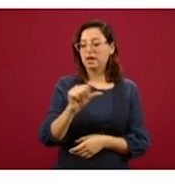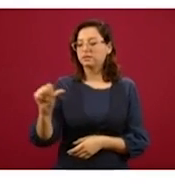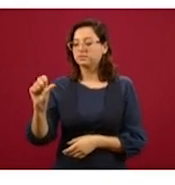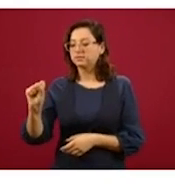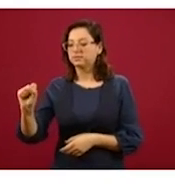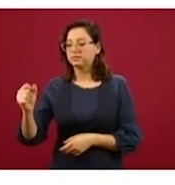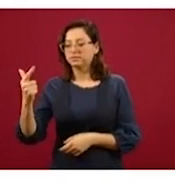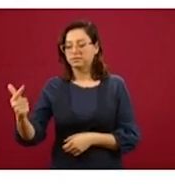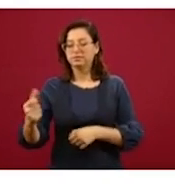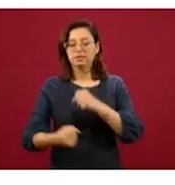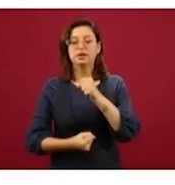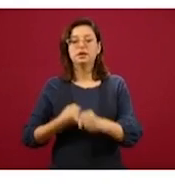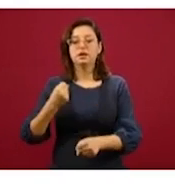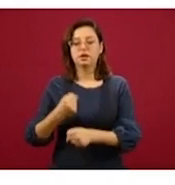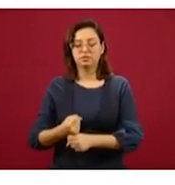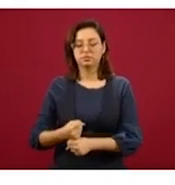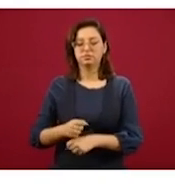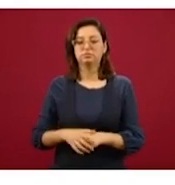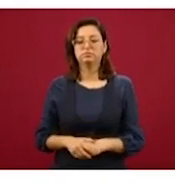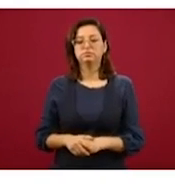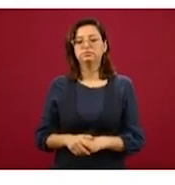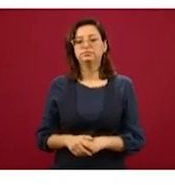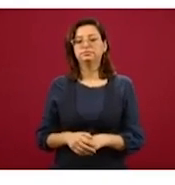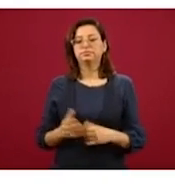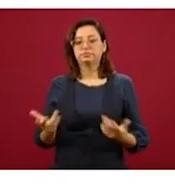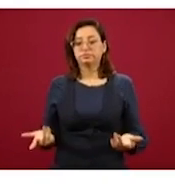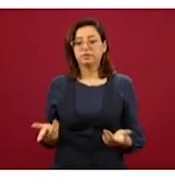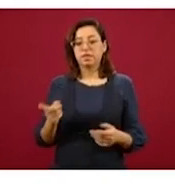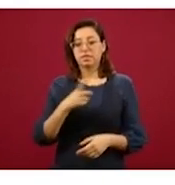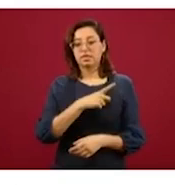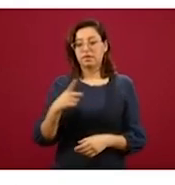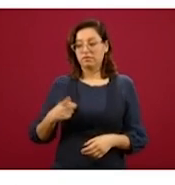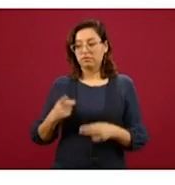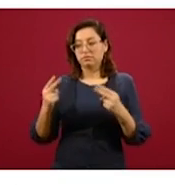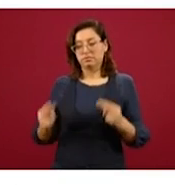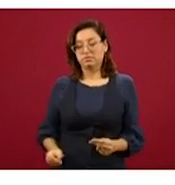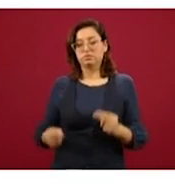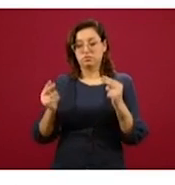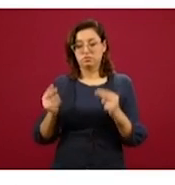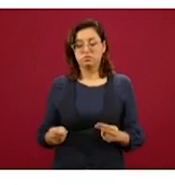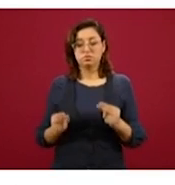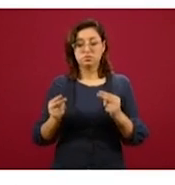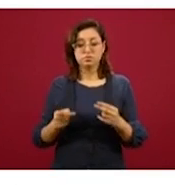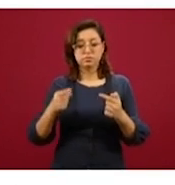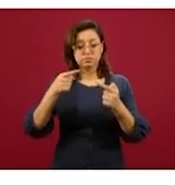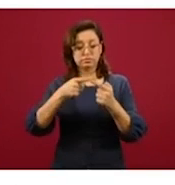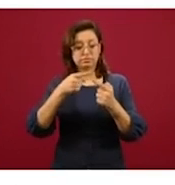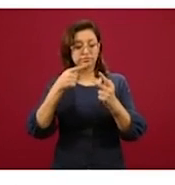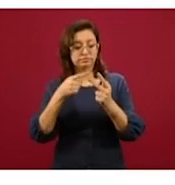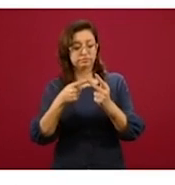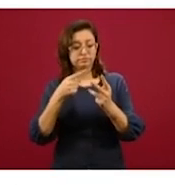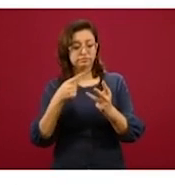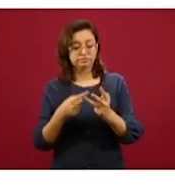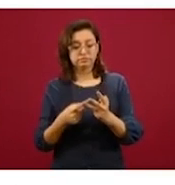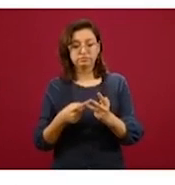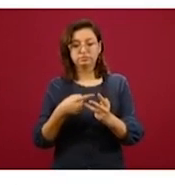años y tener un negocio ya arrancado. Prácticamente con estas tres